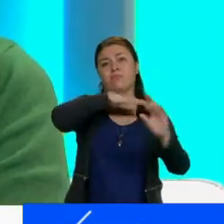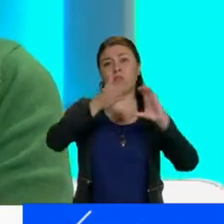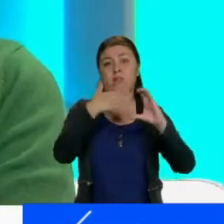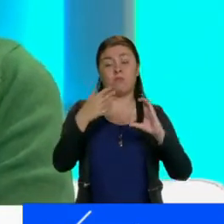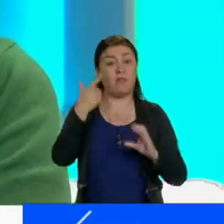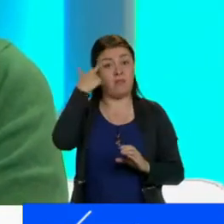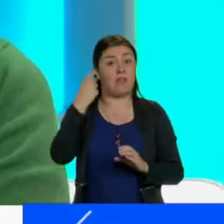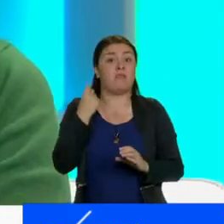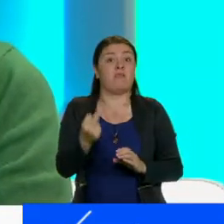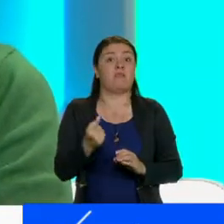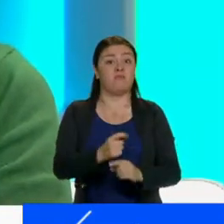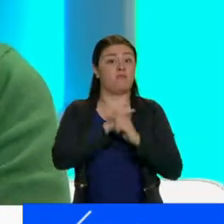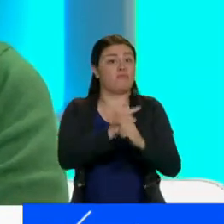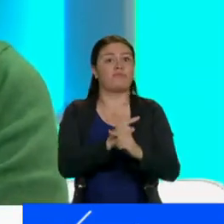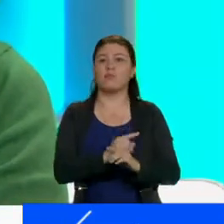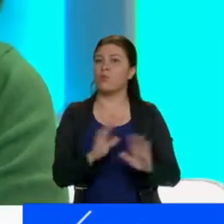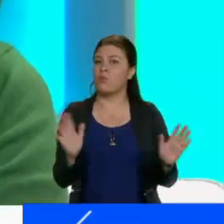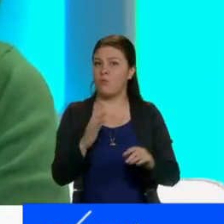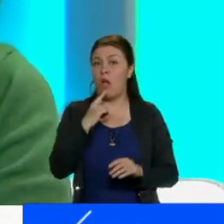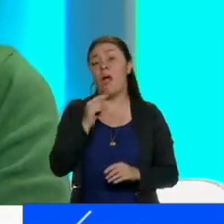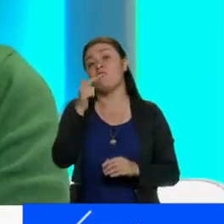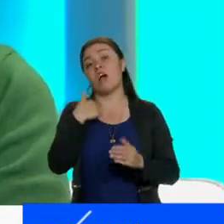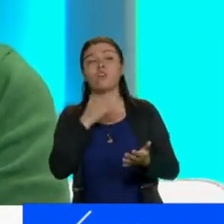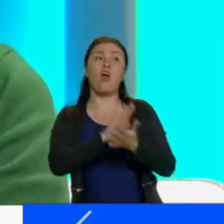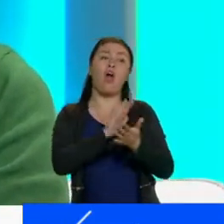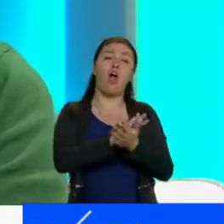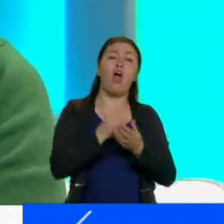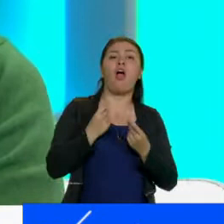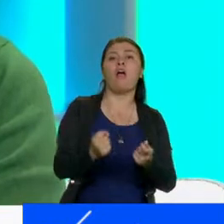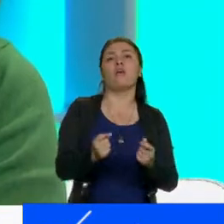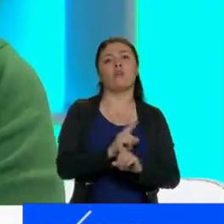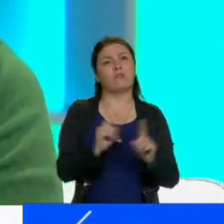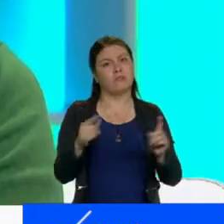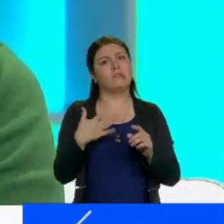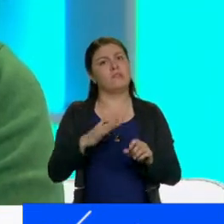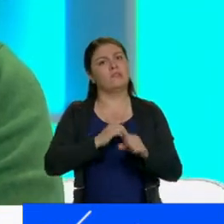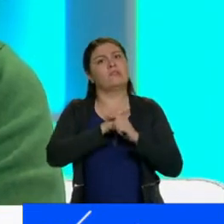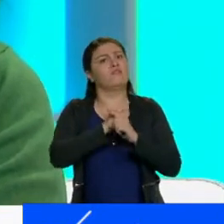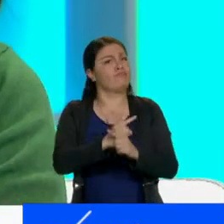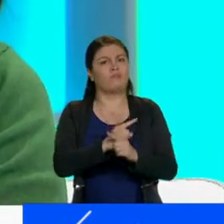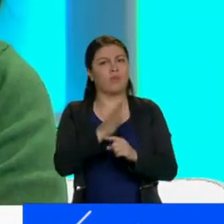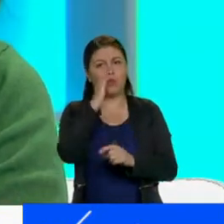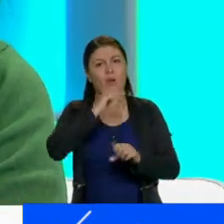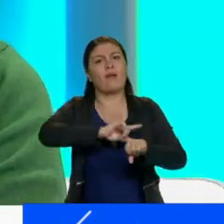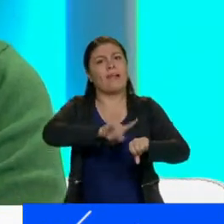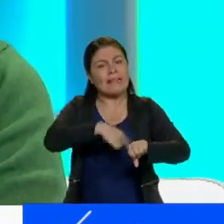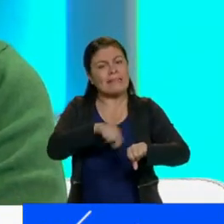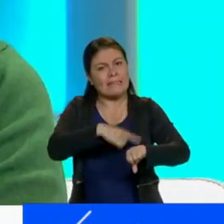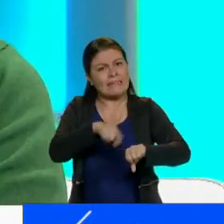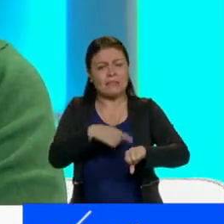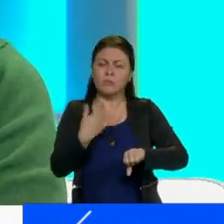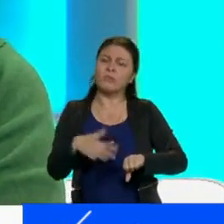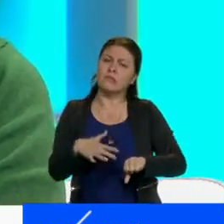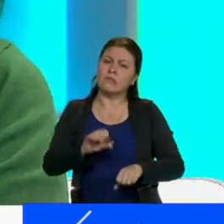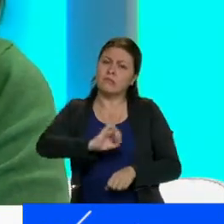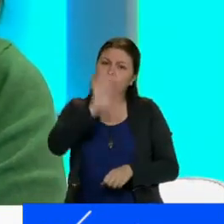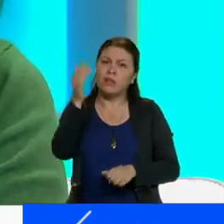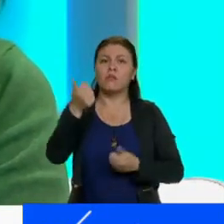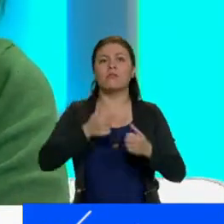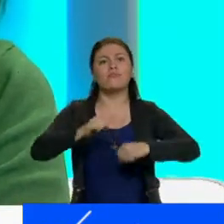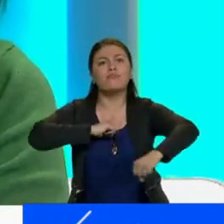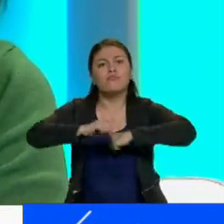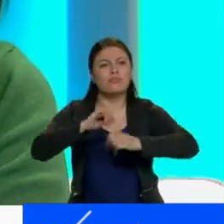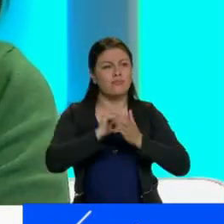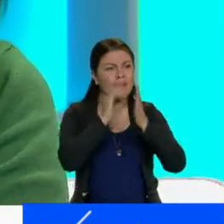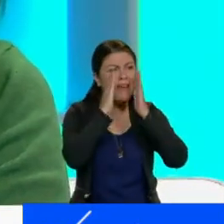es adaptación. No son cosas que puedan ocurrir inmediatamente. Evidentemente, el tema de la atención del